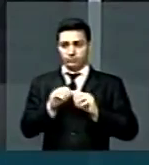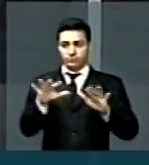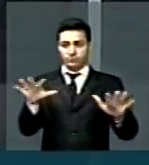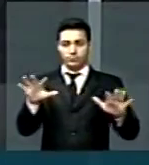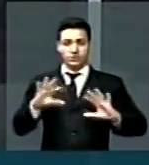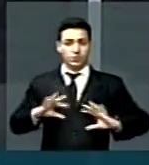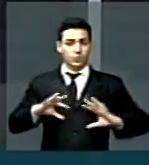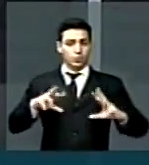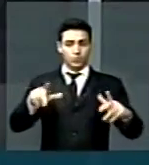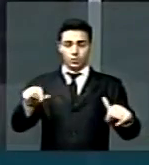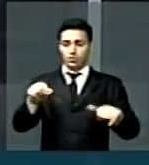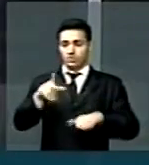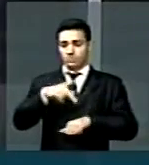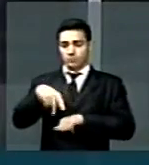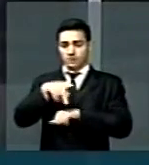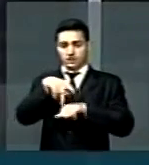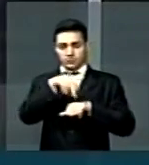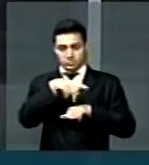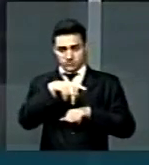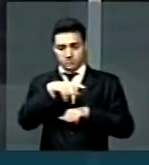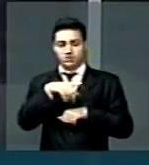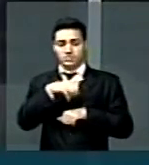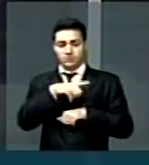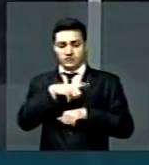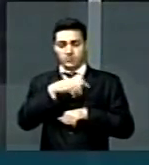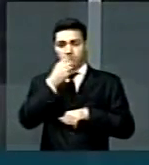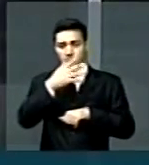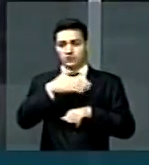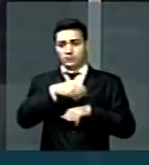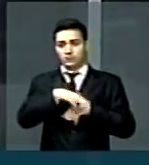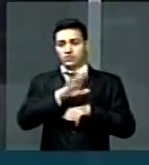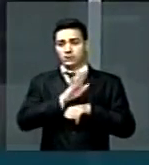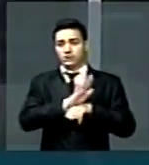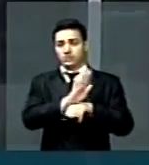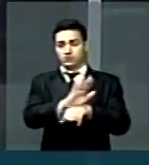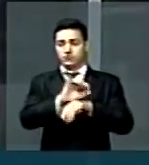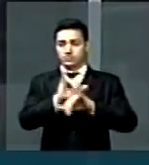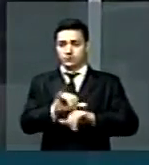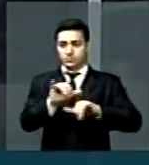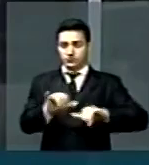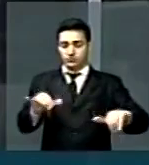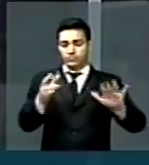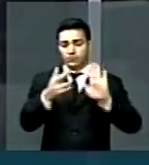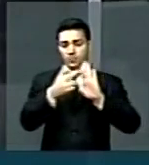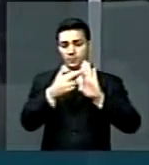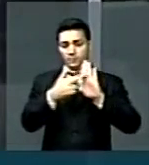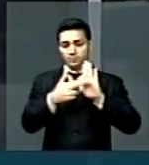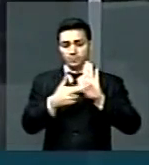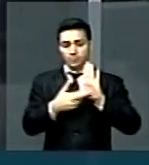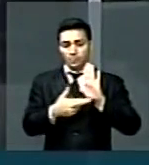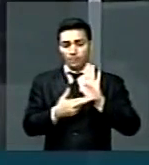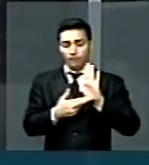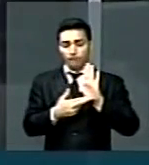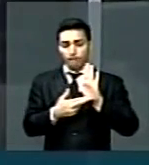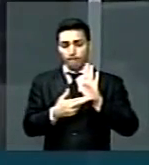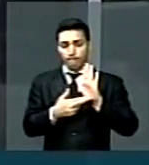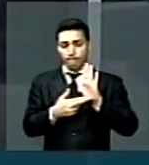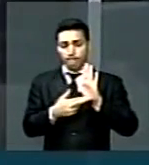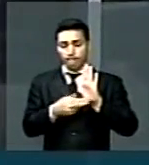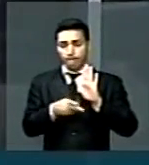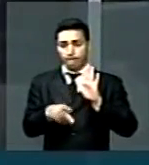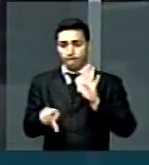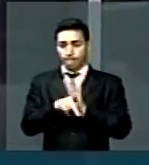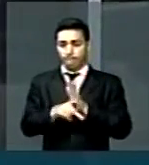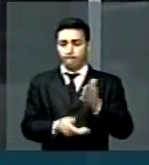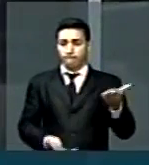los horizontes donde contribuye, construye y difunde los principios de